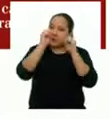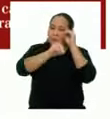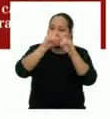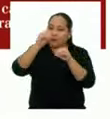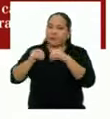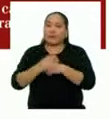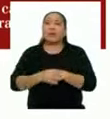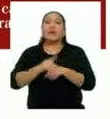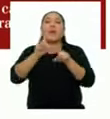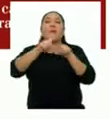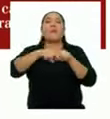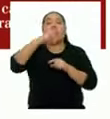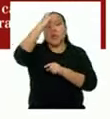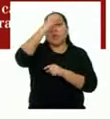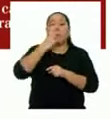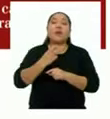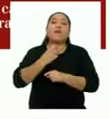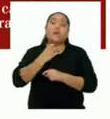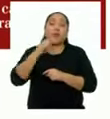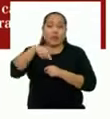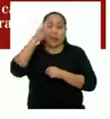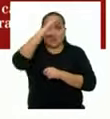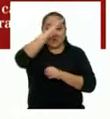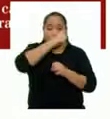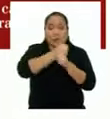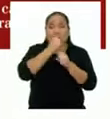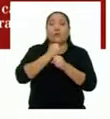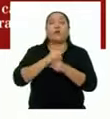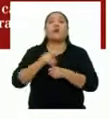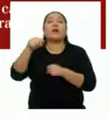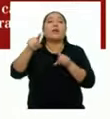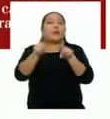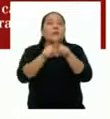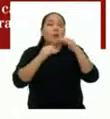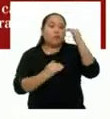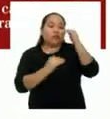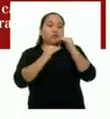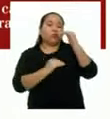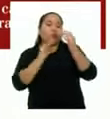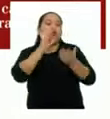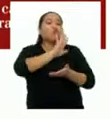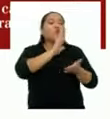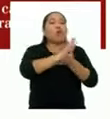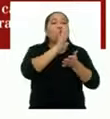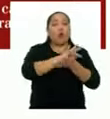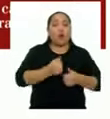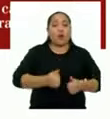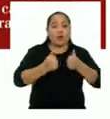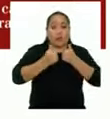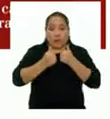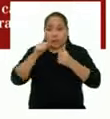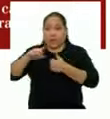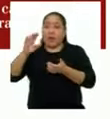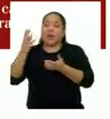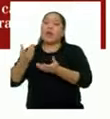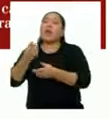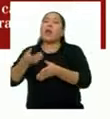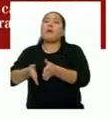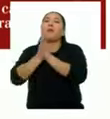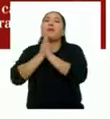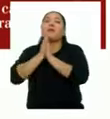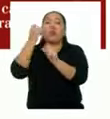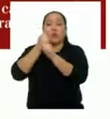función al perfil del buscador de empleo y a las brechas entre su hoja de vida y la demanda del mercado laboral. A ello se suma